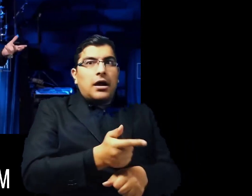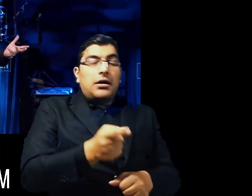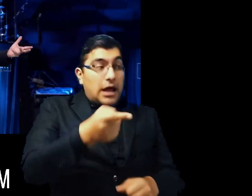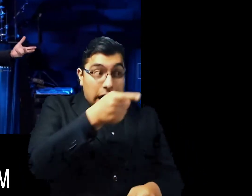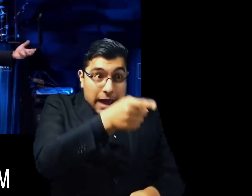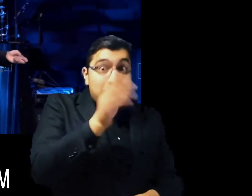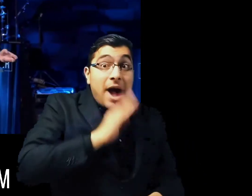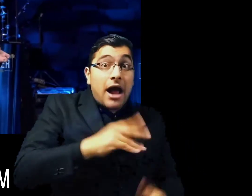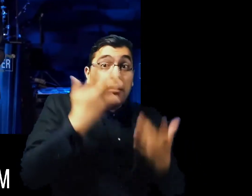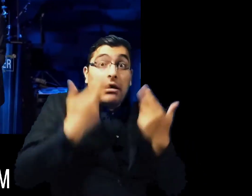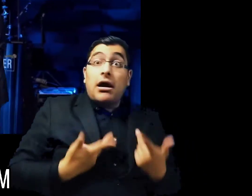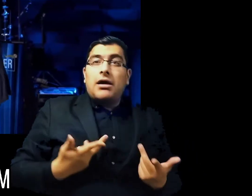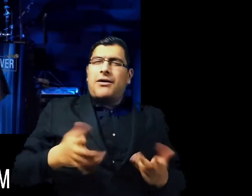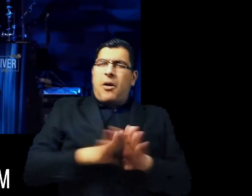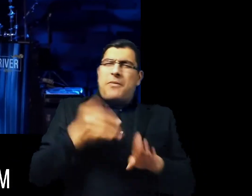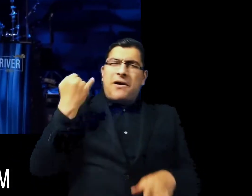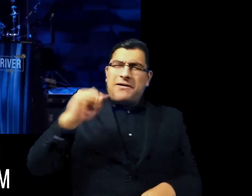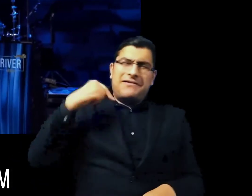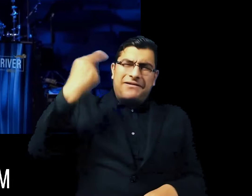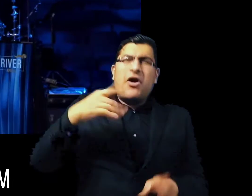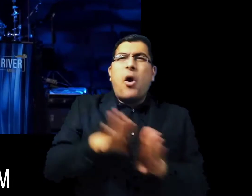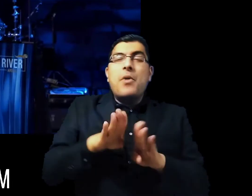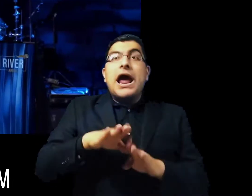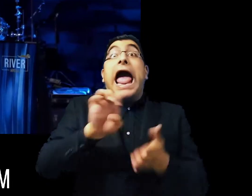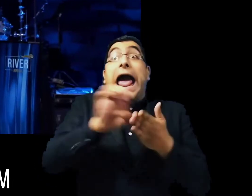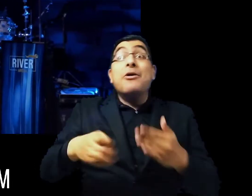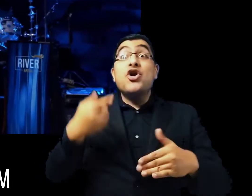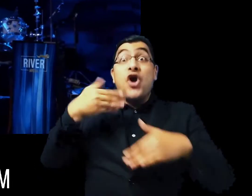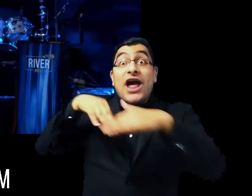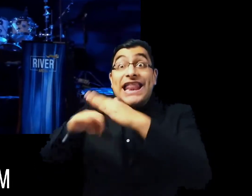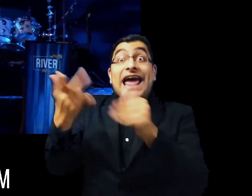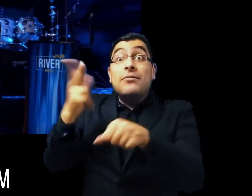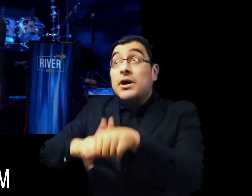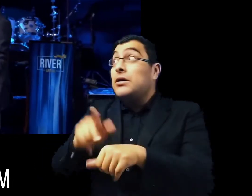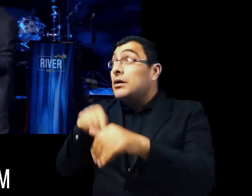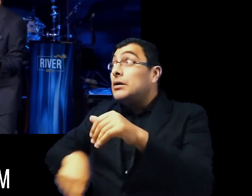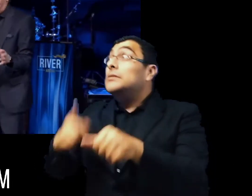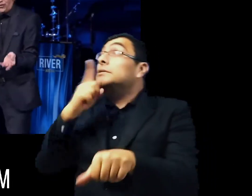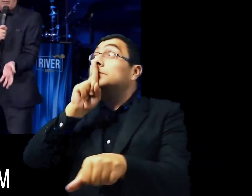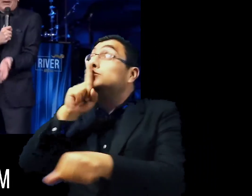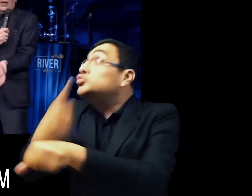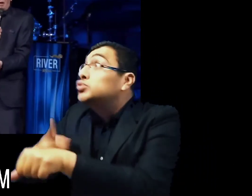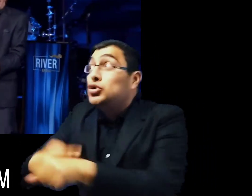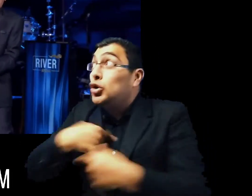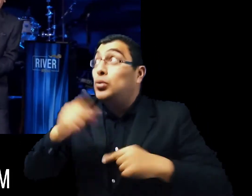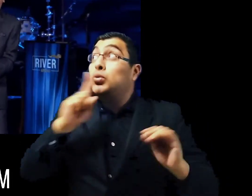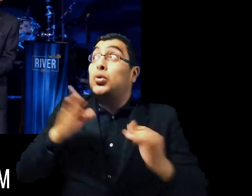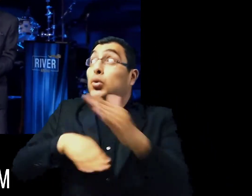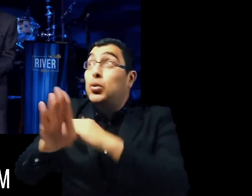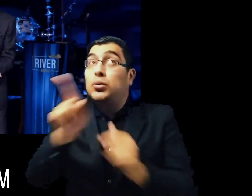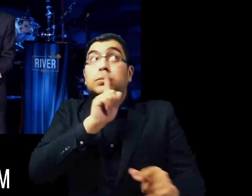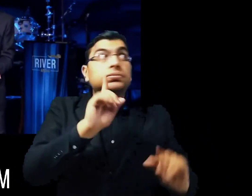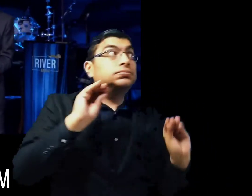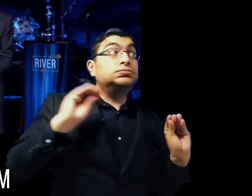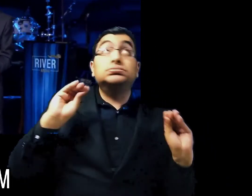locura. Es como entrar a un hospital y decir que no se enteren que estoy enfermo, que no se enteren que estoy enfermo. ¿Y para qué vas al